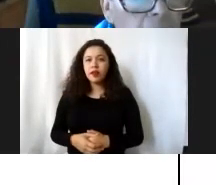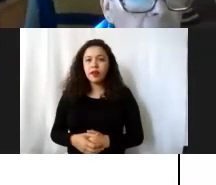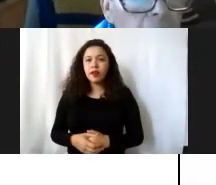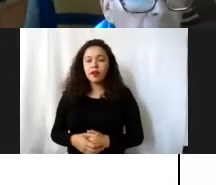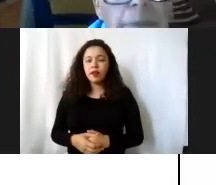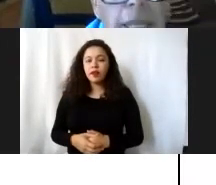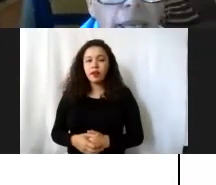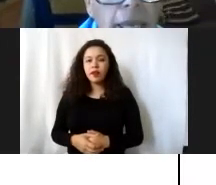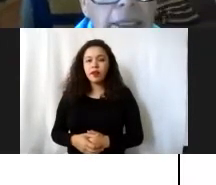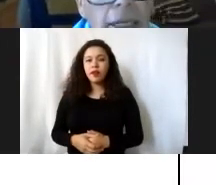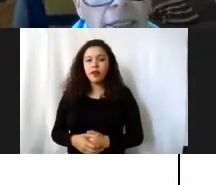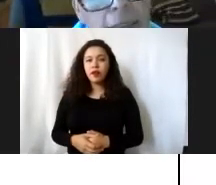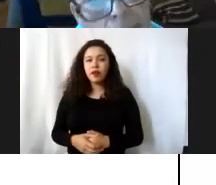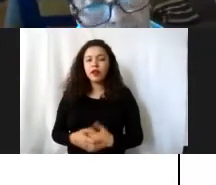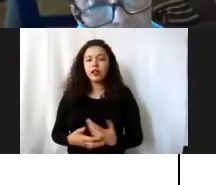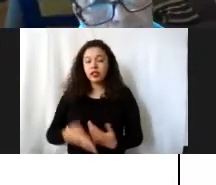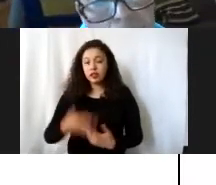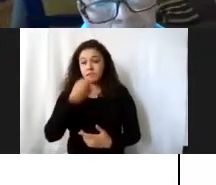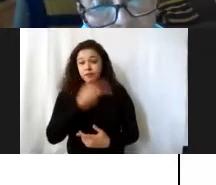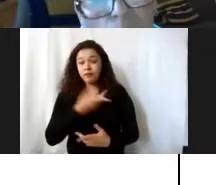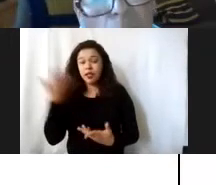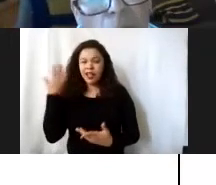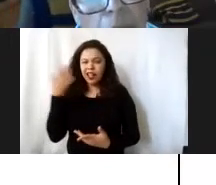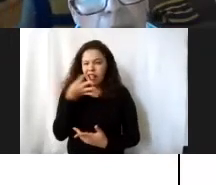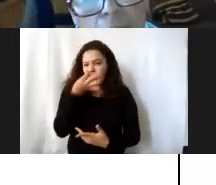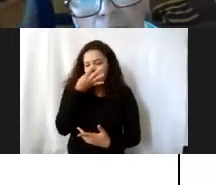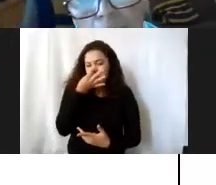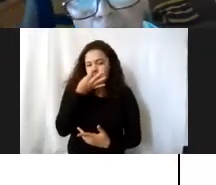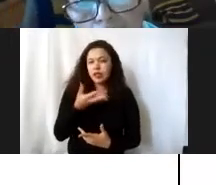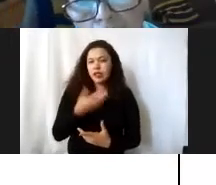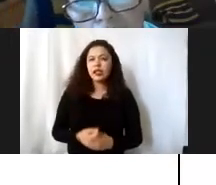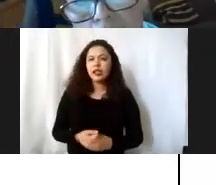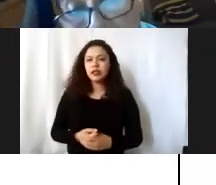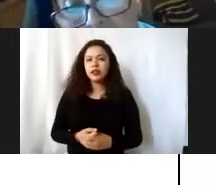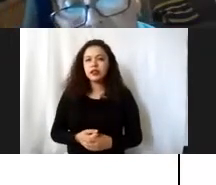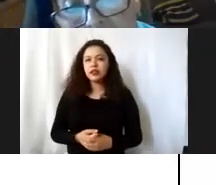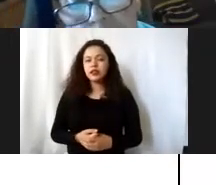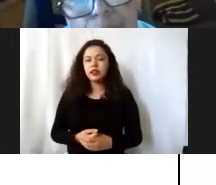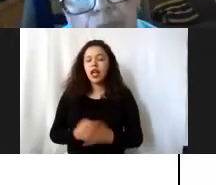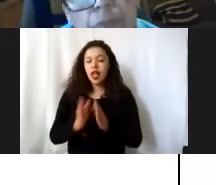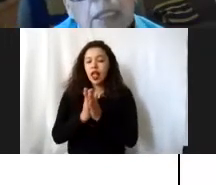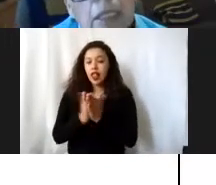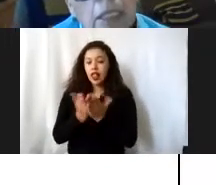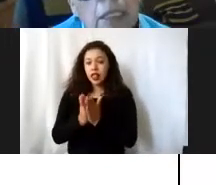conocen a la maestra. Ella recién sacó este libro,